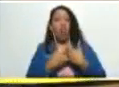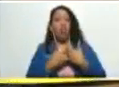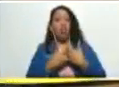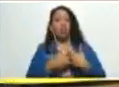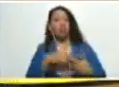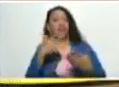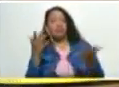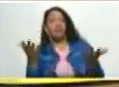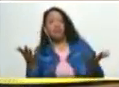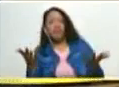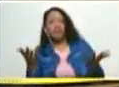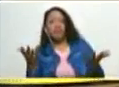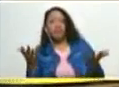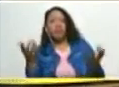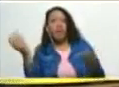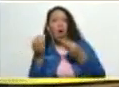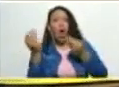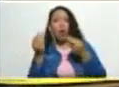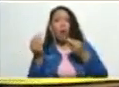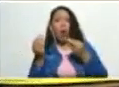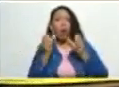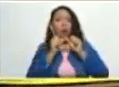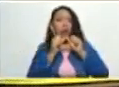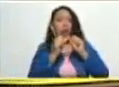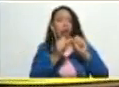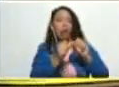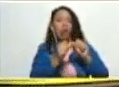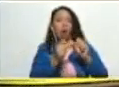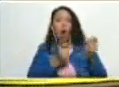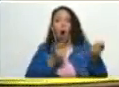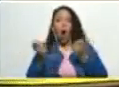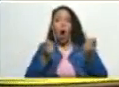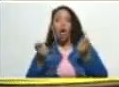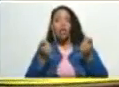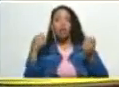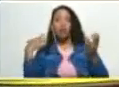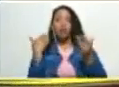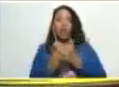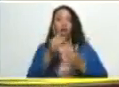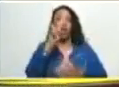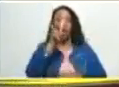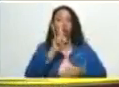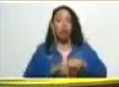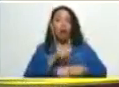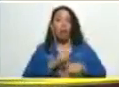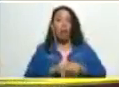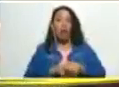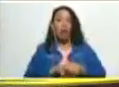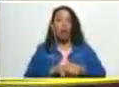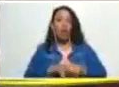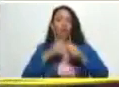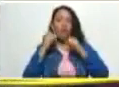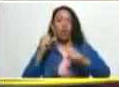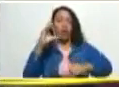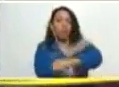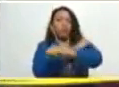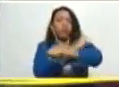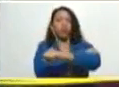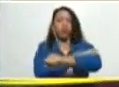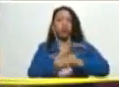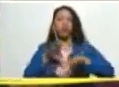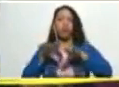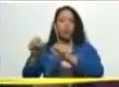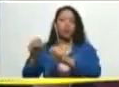suma cero como nos han mantenido polarizados durante casi dos décadas una extrema derecha por imperialista